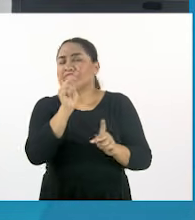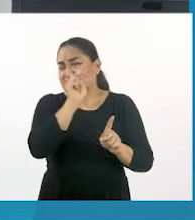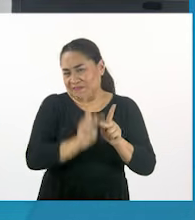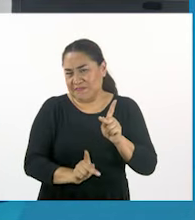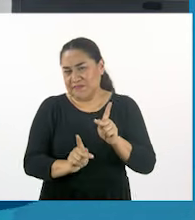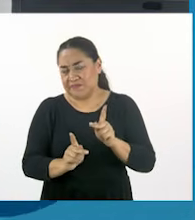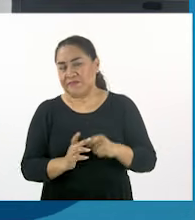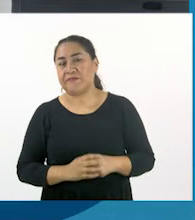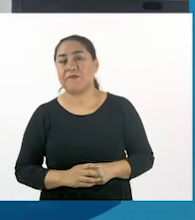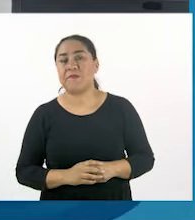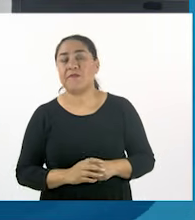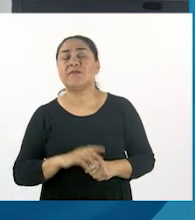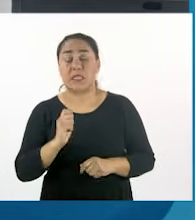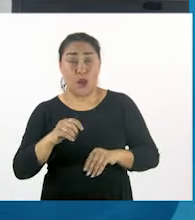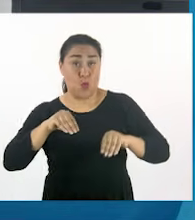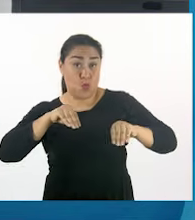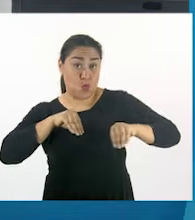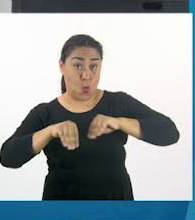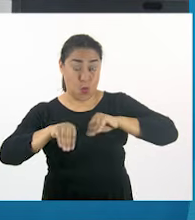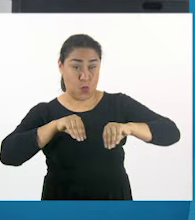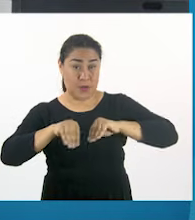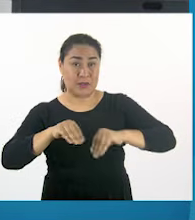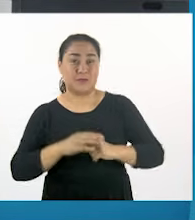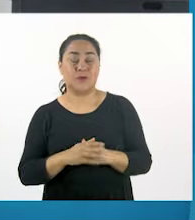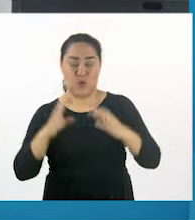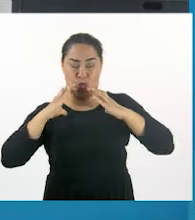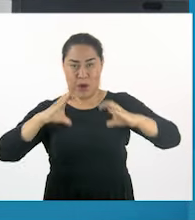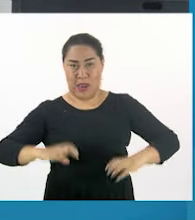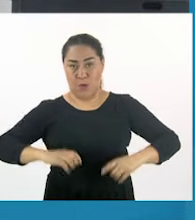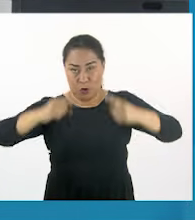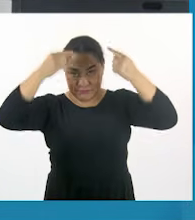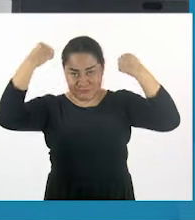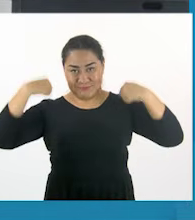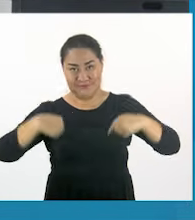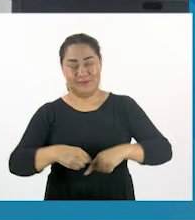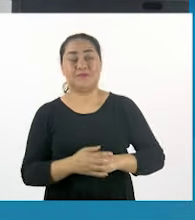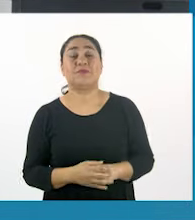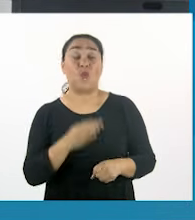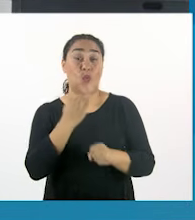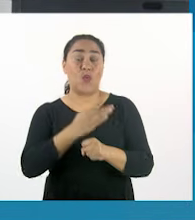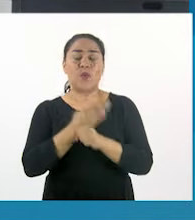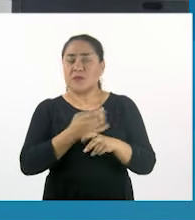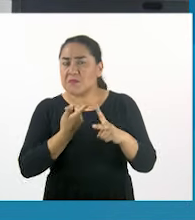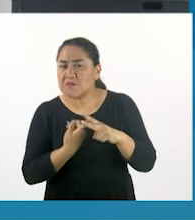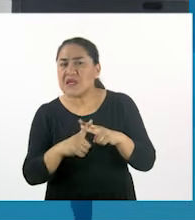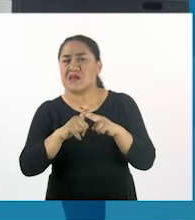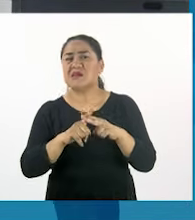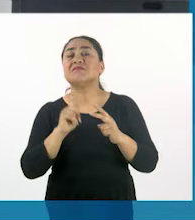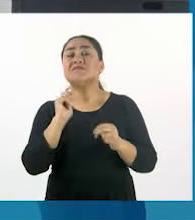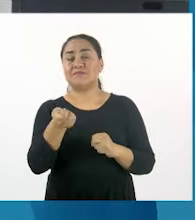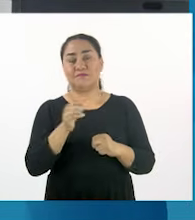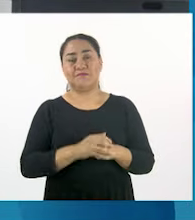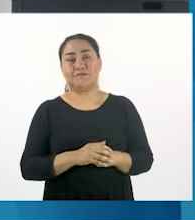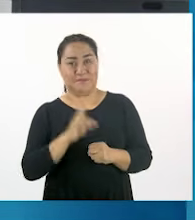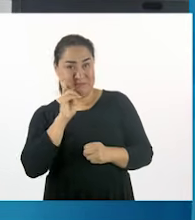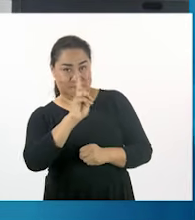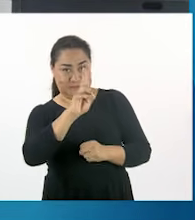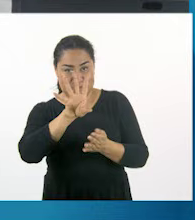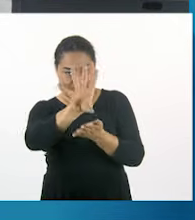relacionada con el movimiento de nuestros segmentos corporales. Vamos a empezar con movimiento de cabeza.